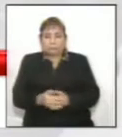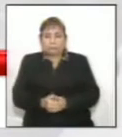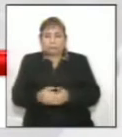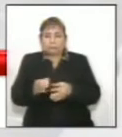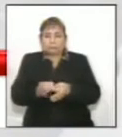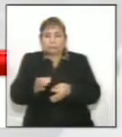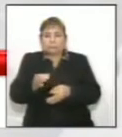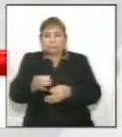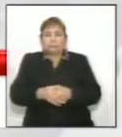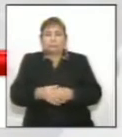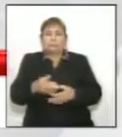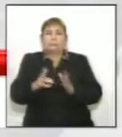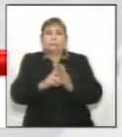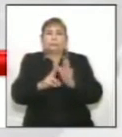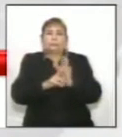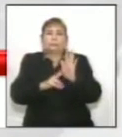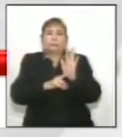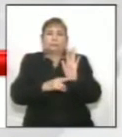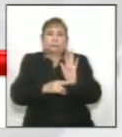pendientes de reglamentación.